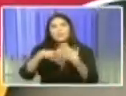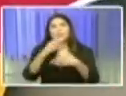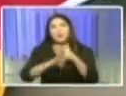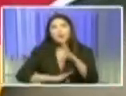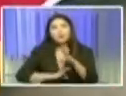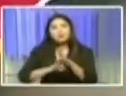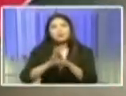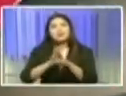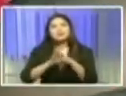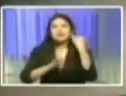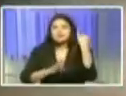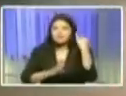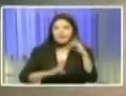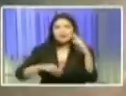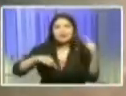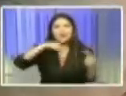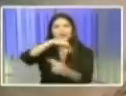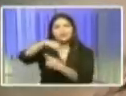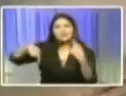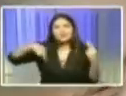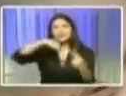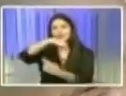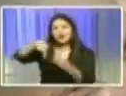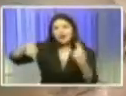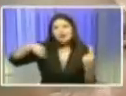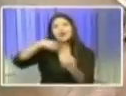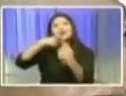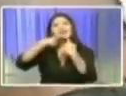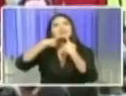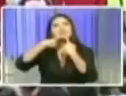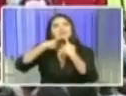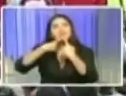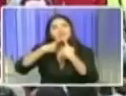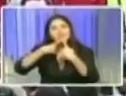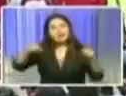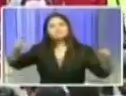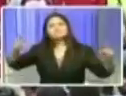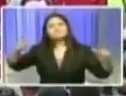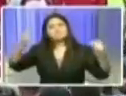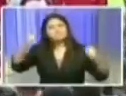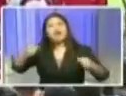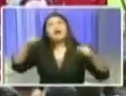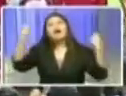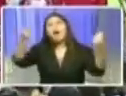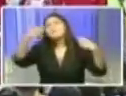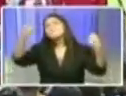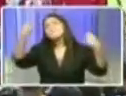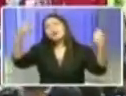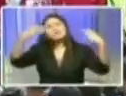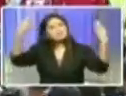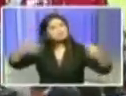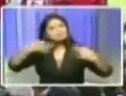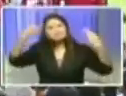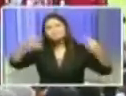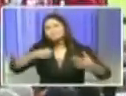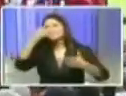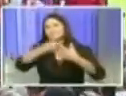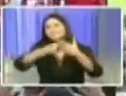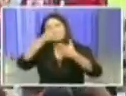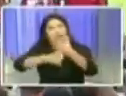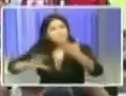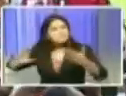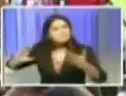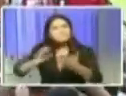progresistas, de izquierdas, revolucionarias, a declararse en campaña permanente para derrotar